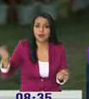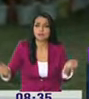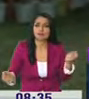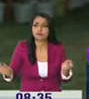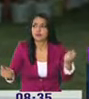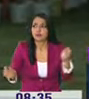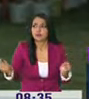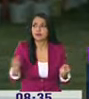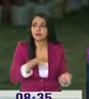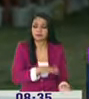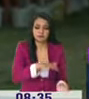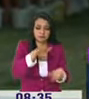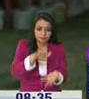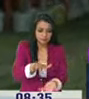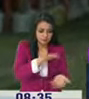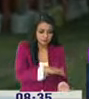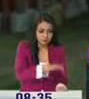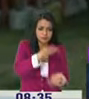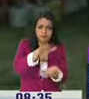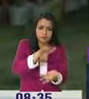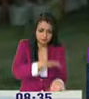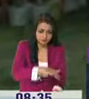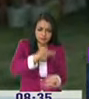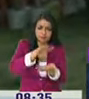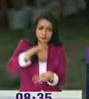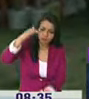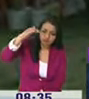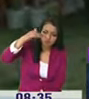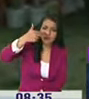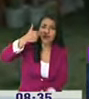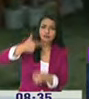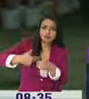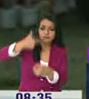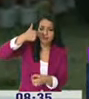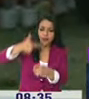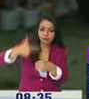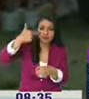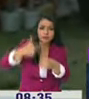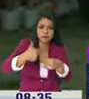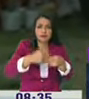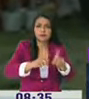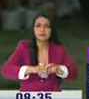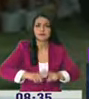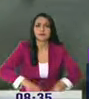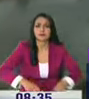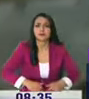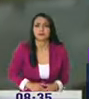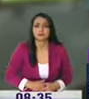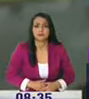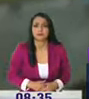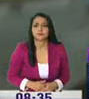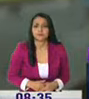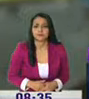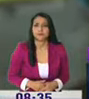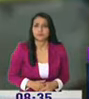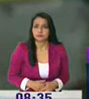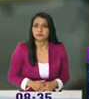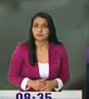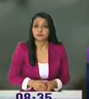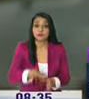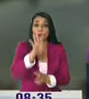el balde de este vehículo se encontraba también cargado de combustible en varios bidones plásticos. En el lugar se encontraban